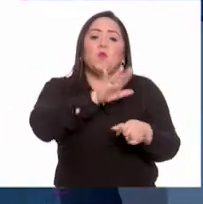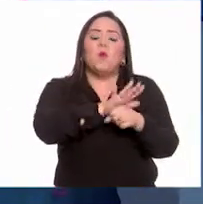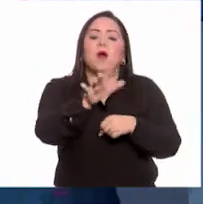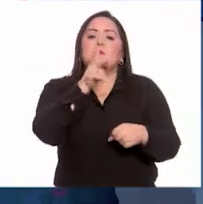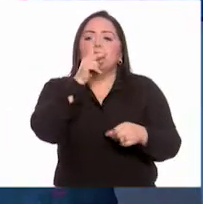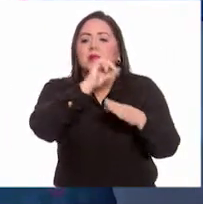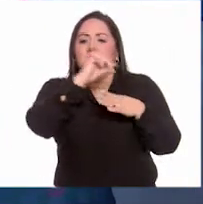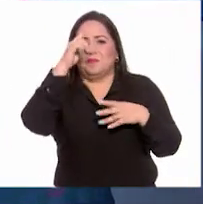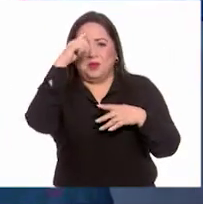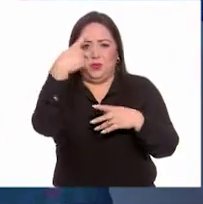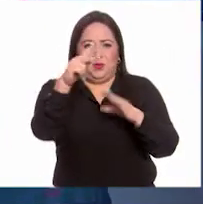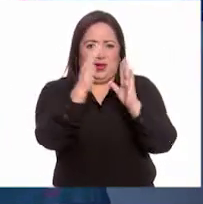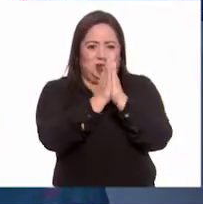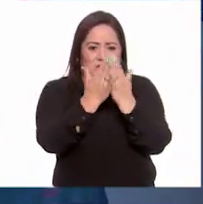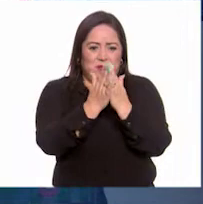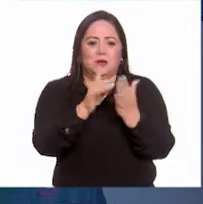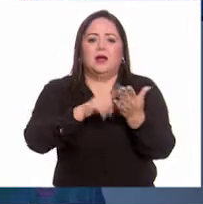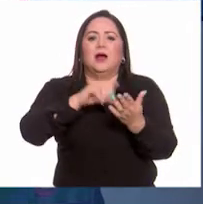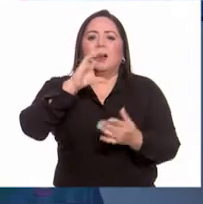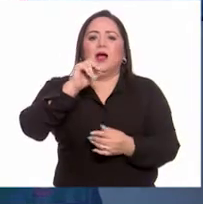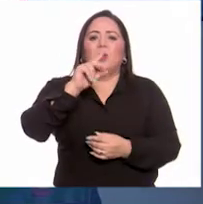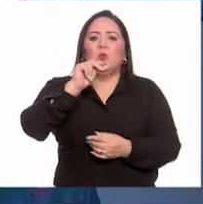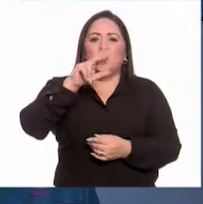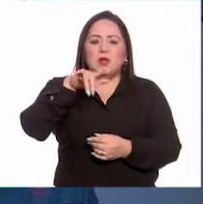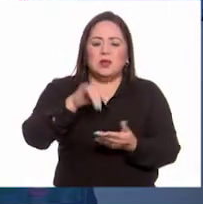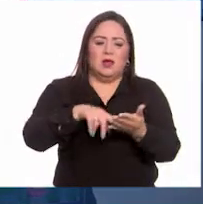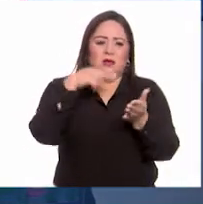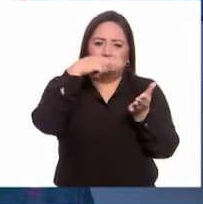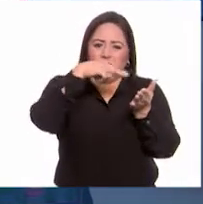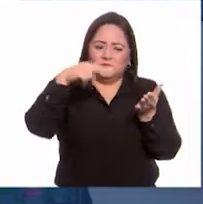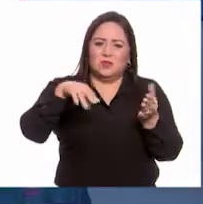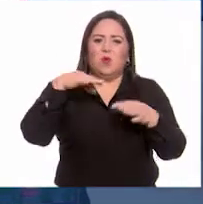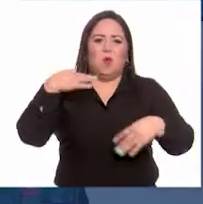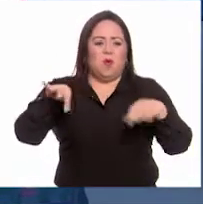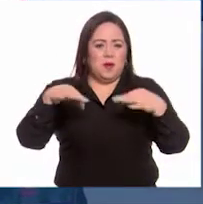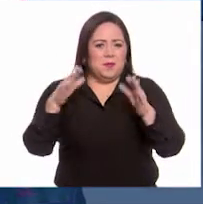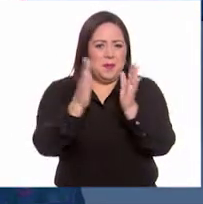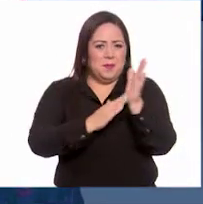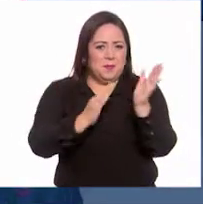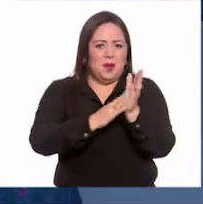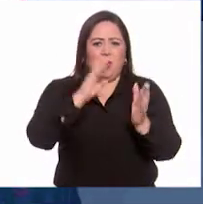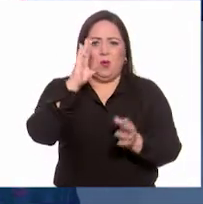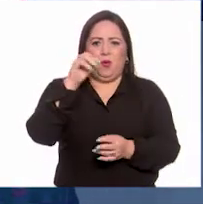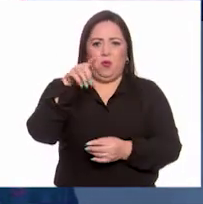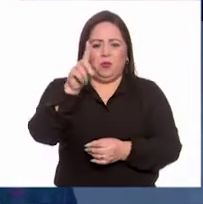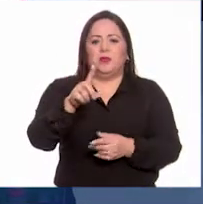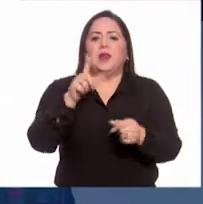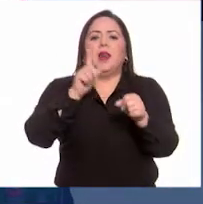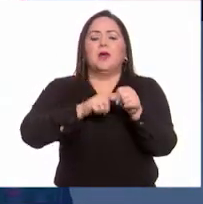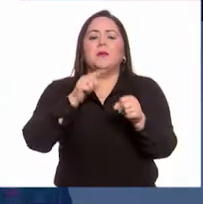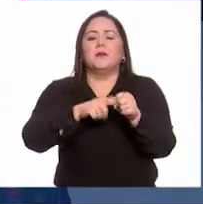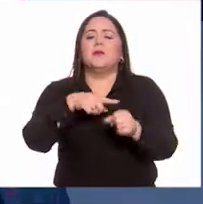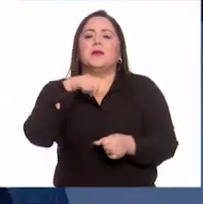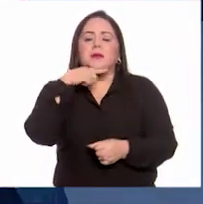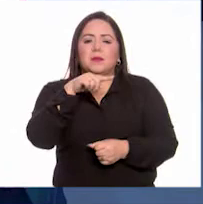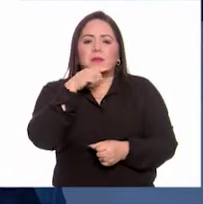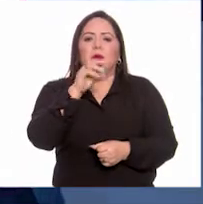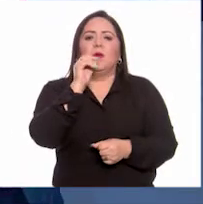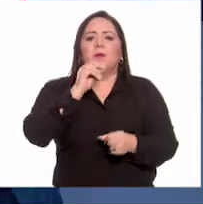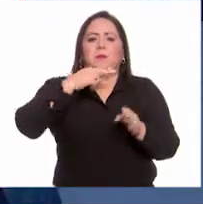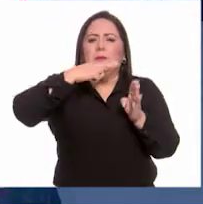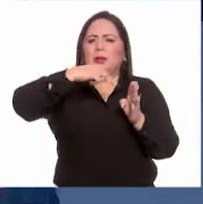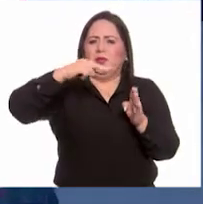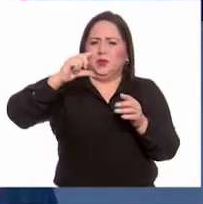elijan para su libro, cartulinas, acuarelas, hojas de papel bond, lápices de colores o pintura